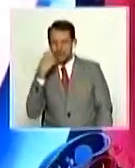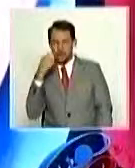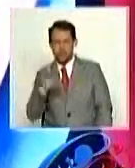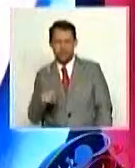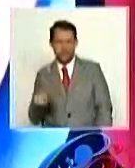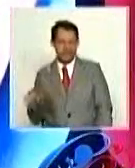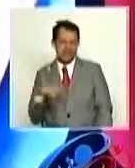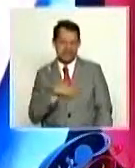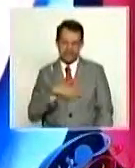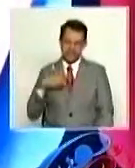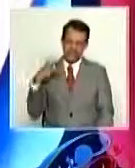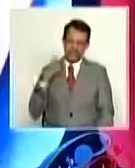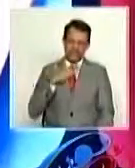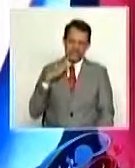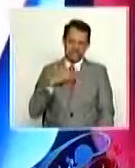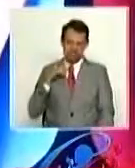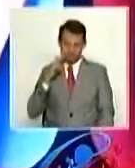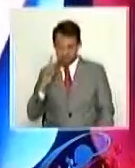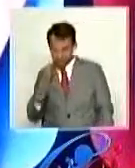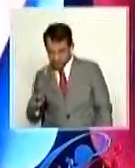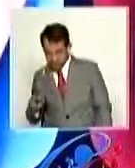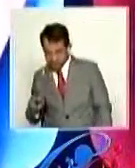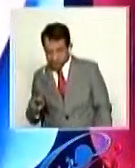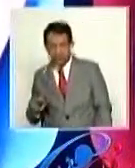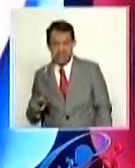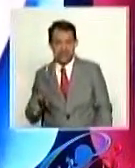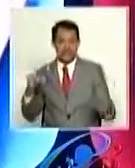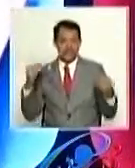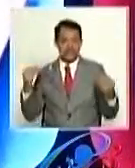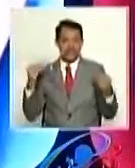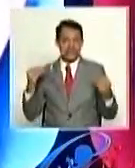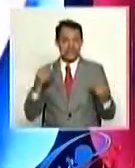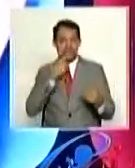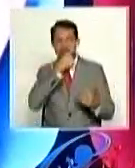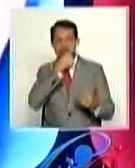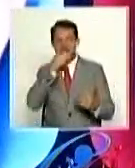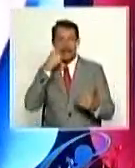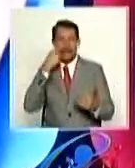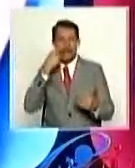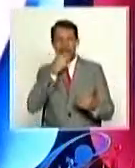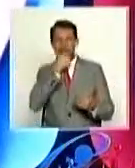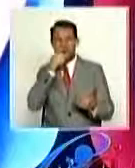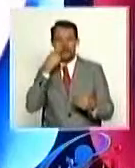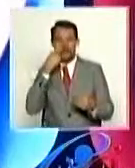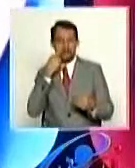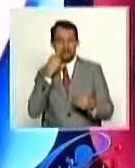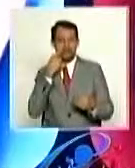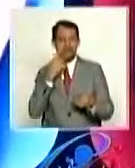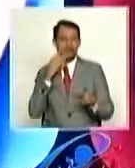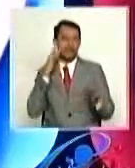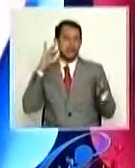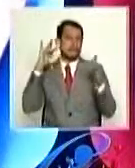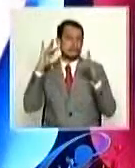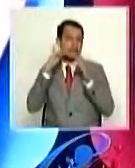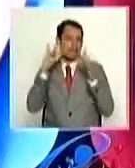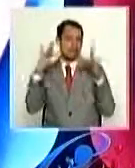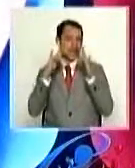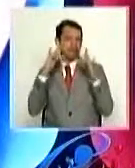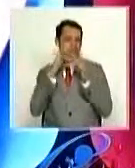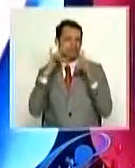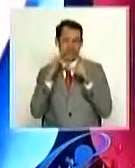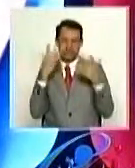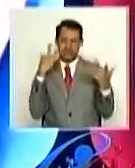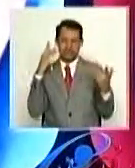que inmediatamente me dio a entender de que eran una cantidad de focos sépticos, además de su comunicación.